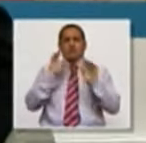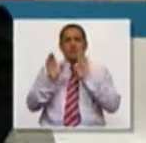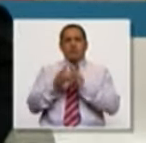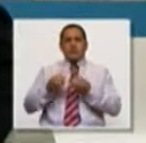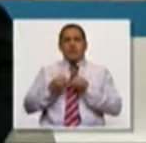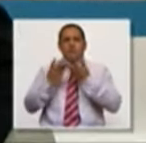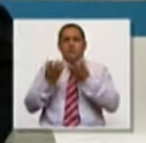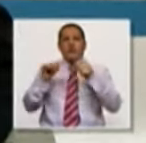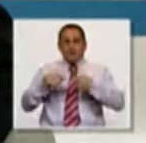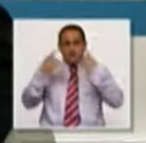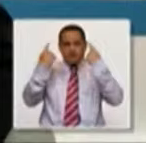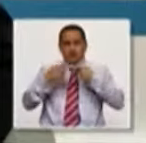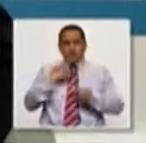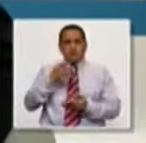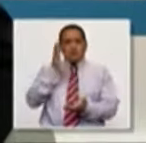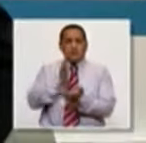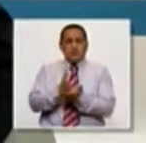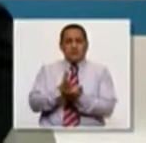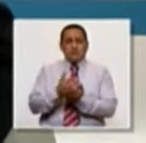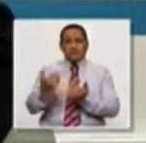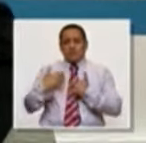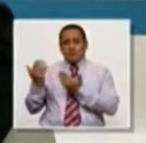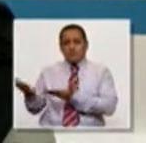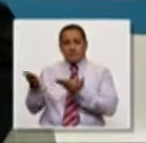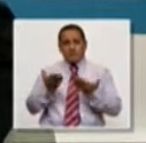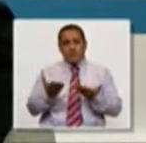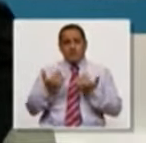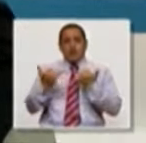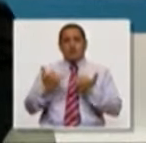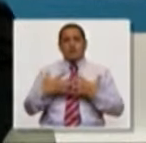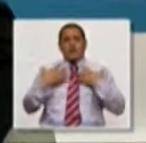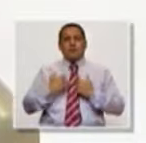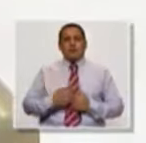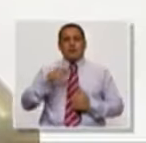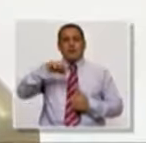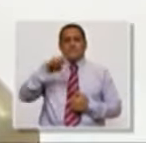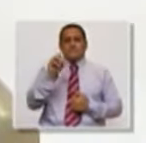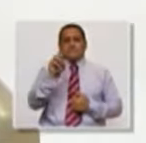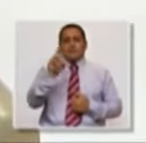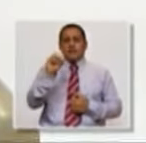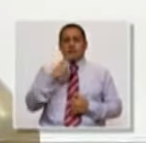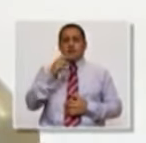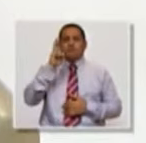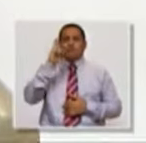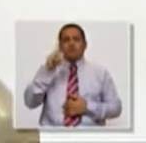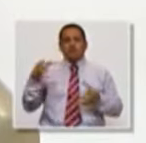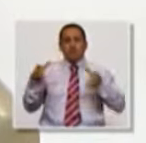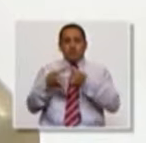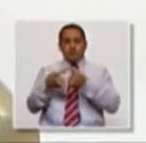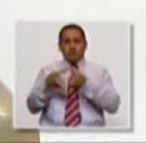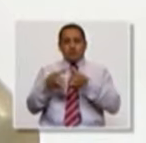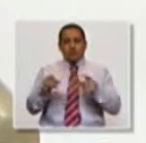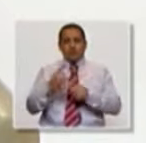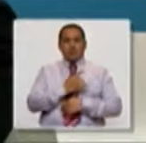comentar esta sentencia y este precedente, contamos con la grata presencia del doctor Pedro Grandes, quien es profesor de las